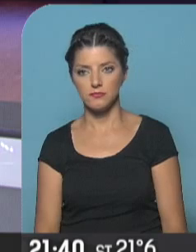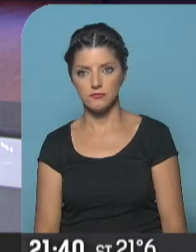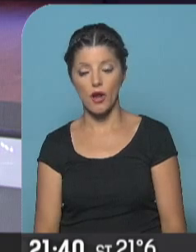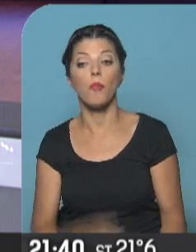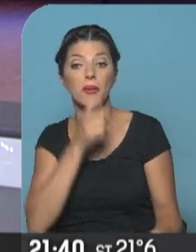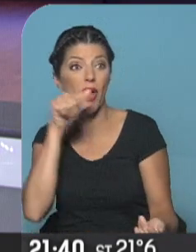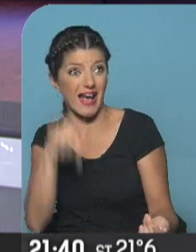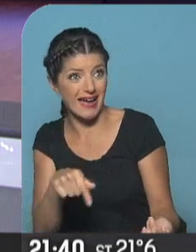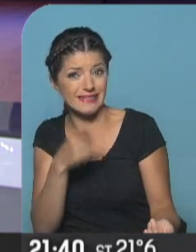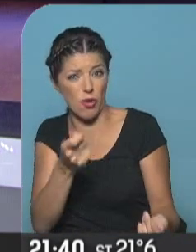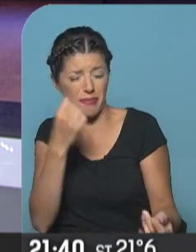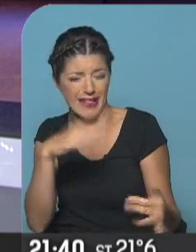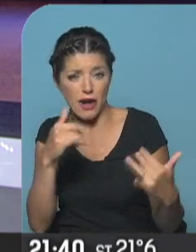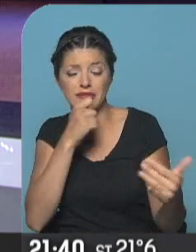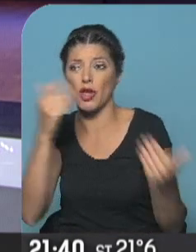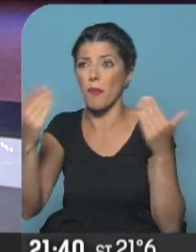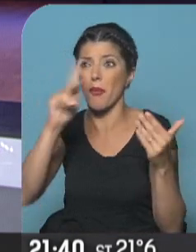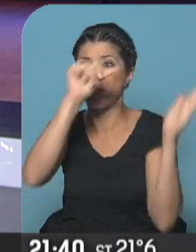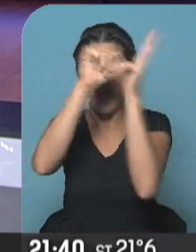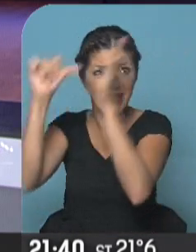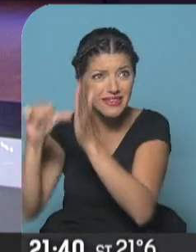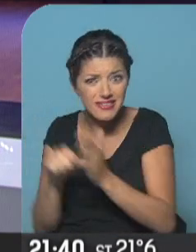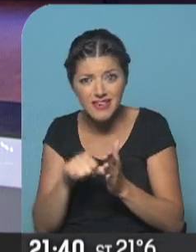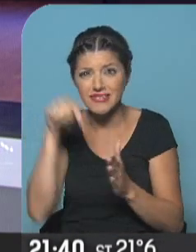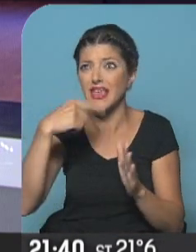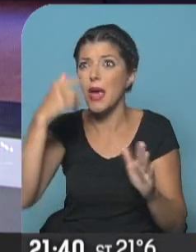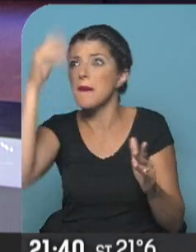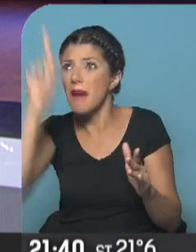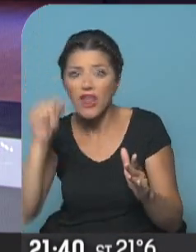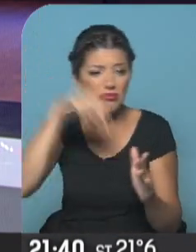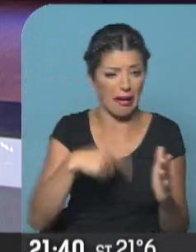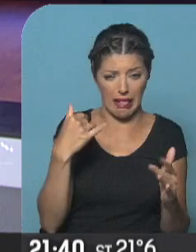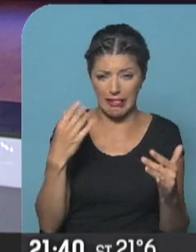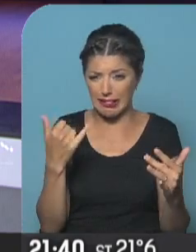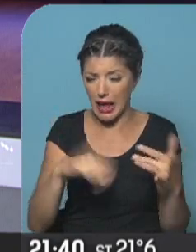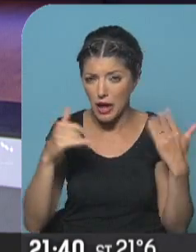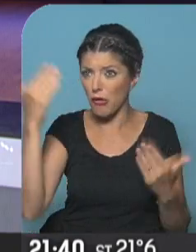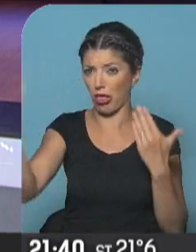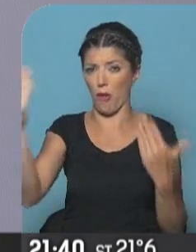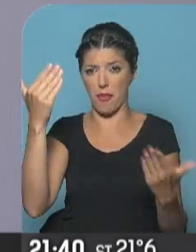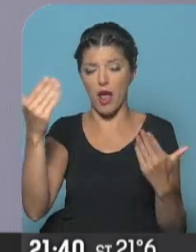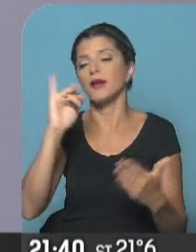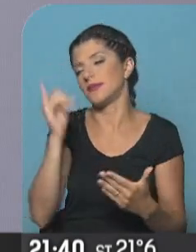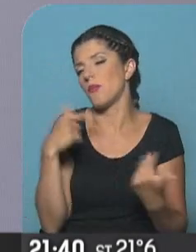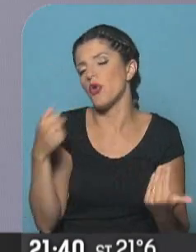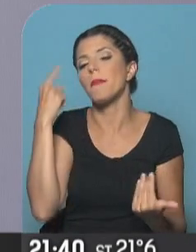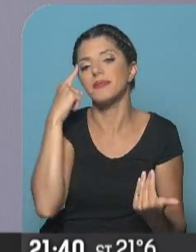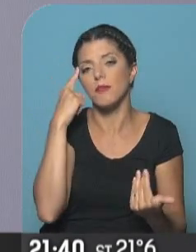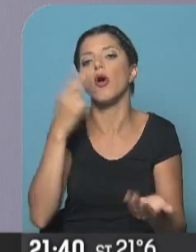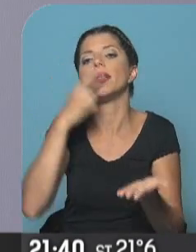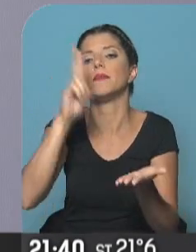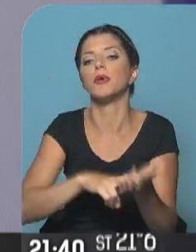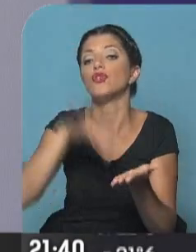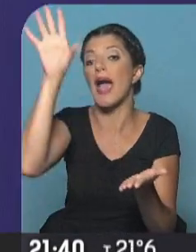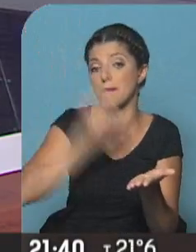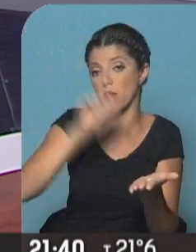en la Argentina que en países limítrofes. Absolutamente, es así. Entonces, bueno, bajar los impuestos incluso a la importación de